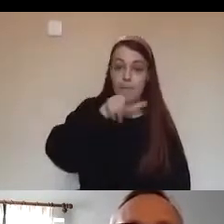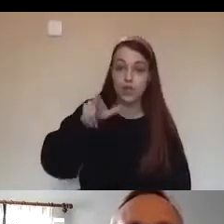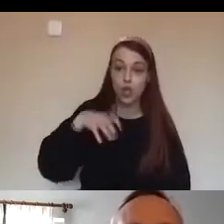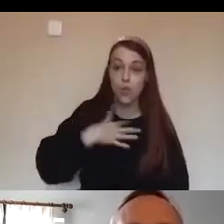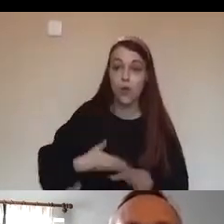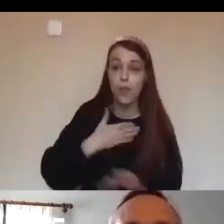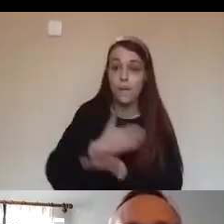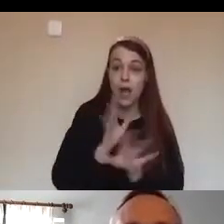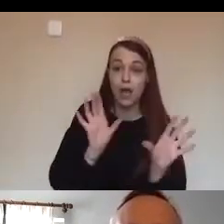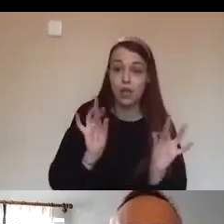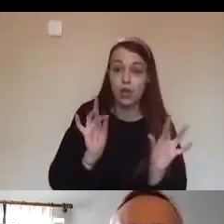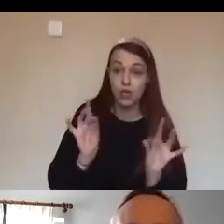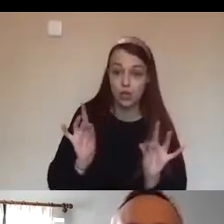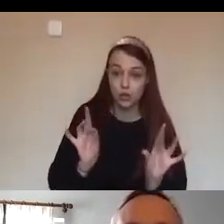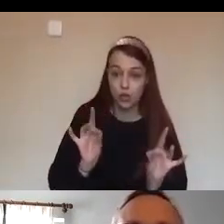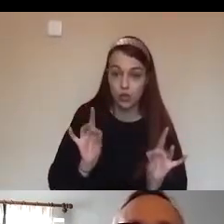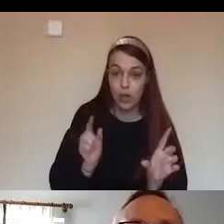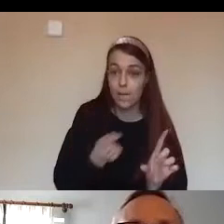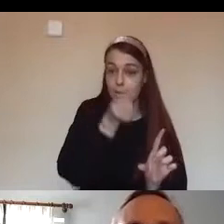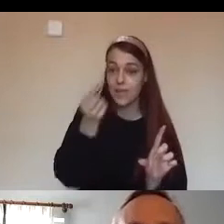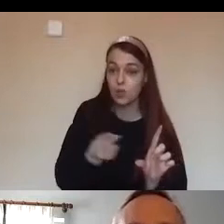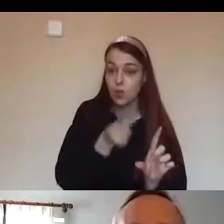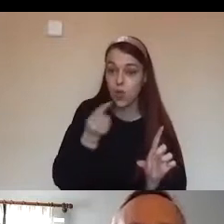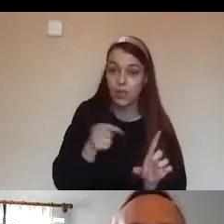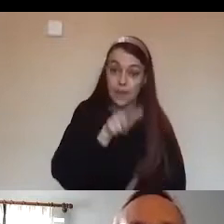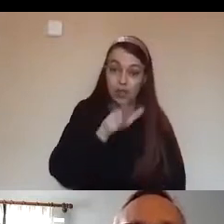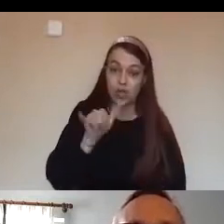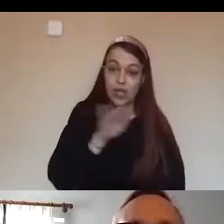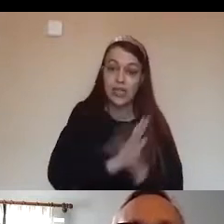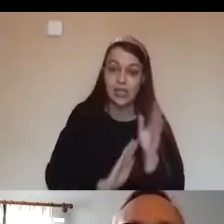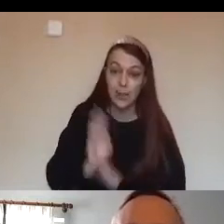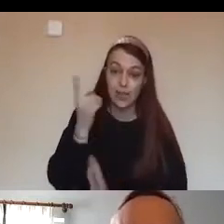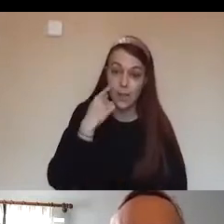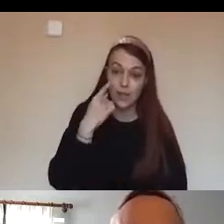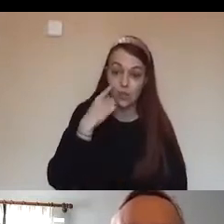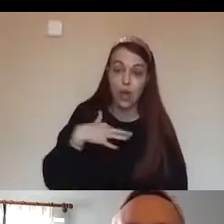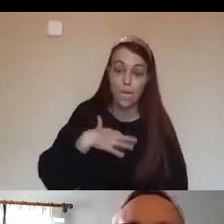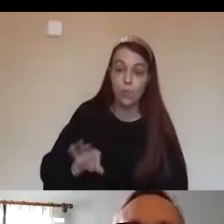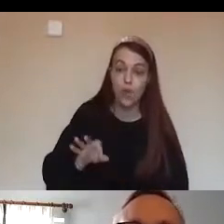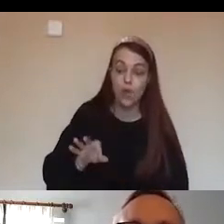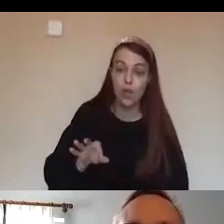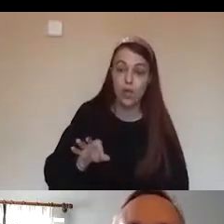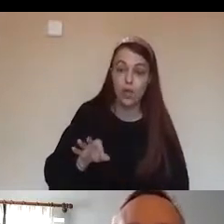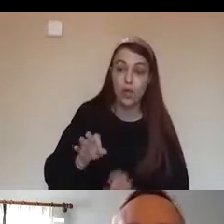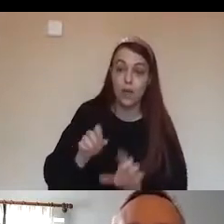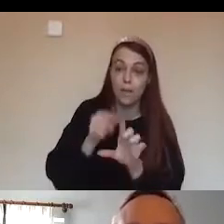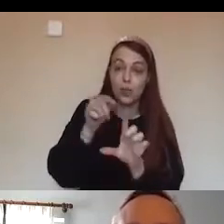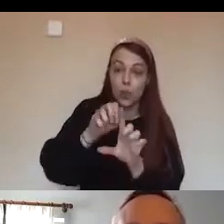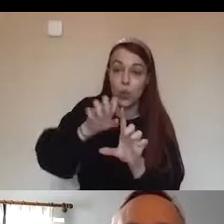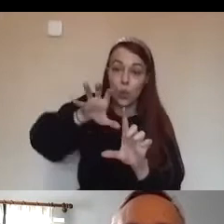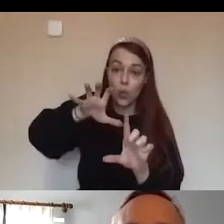tocar las pinturas. Gente con discapacidades visuales podía tocar las pinturas en 3D y